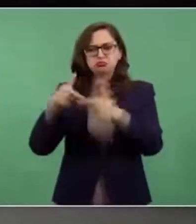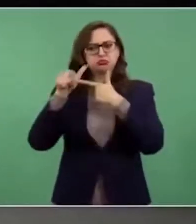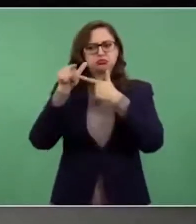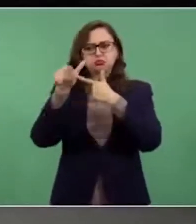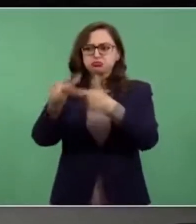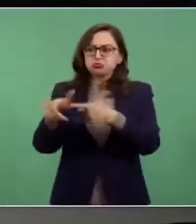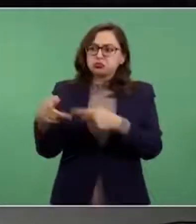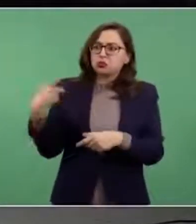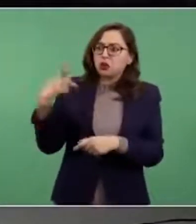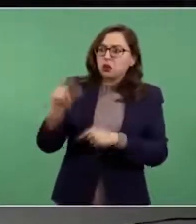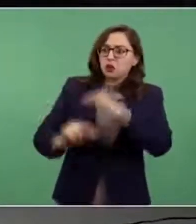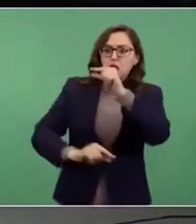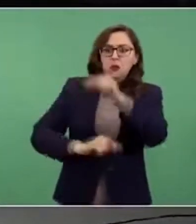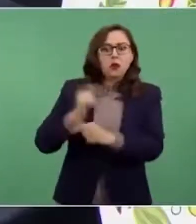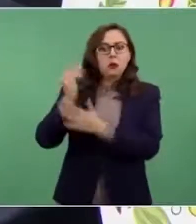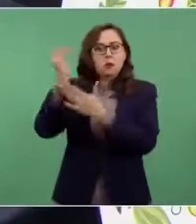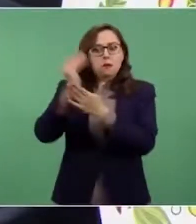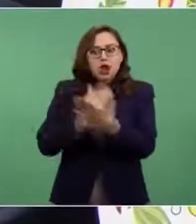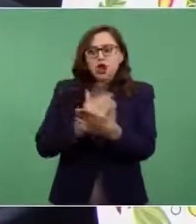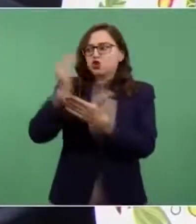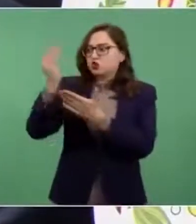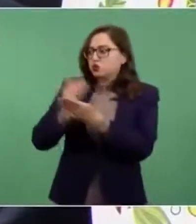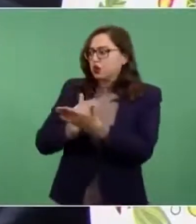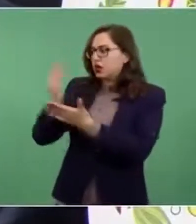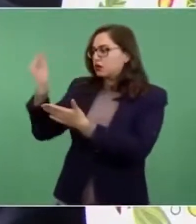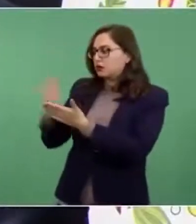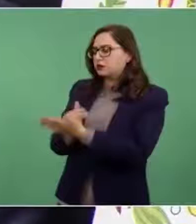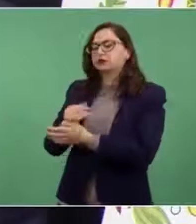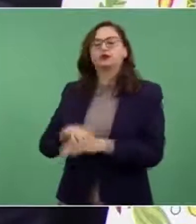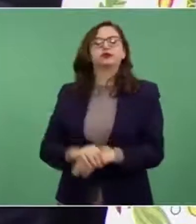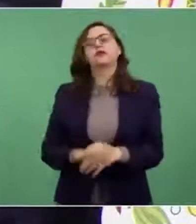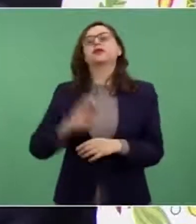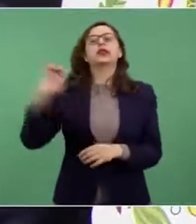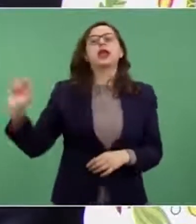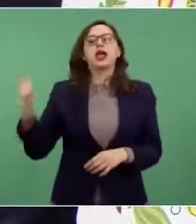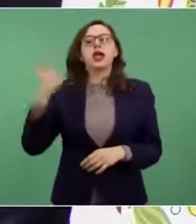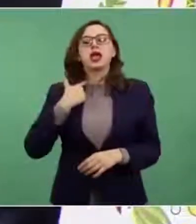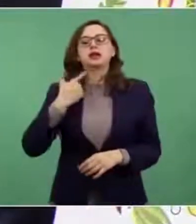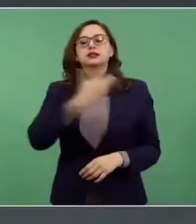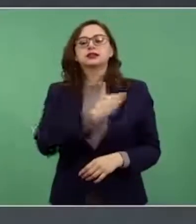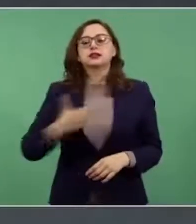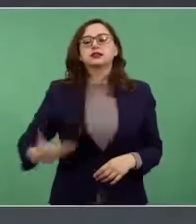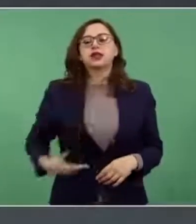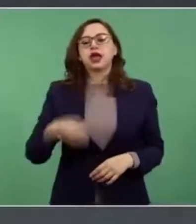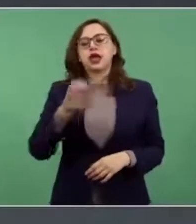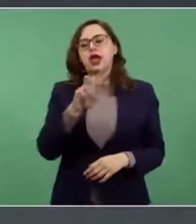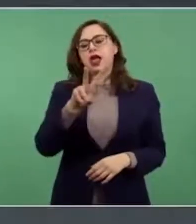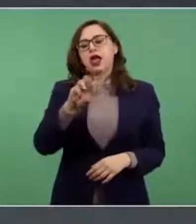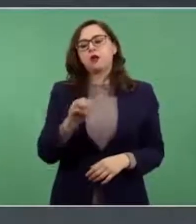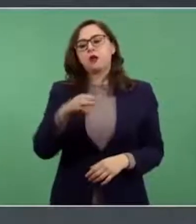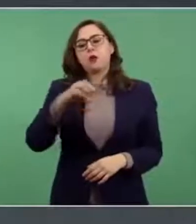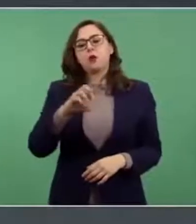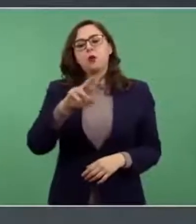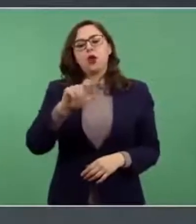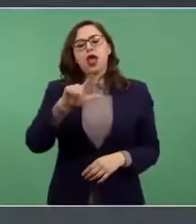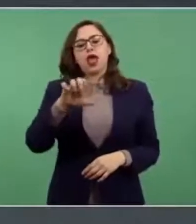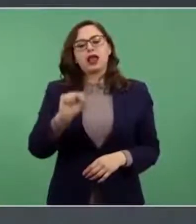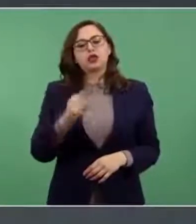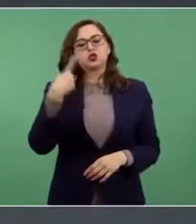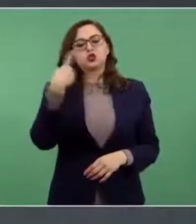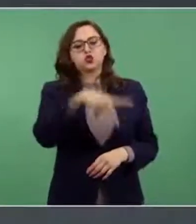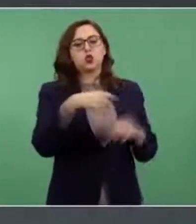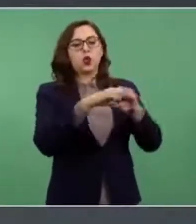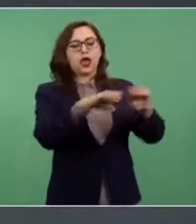mínimo. Ofrecimos asilo al expresidente Evo Morales y a sus colaboradores.